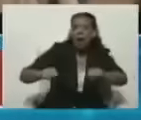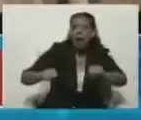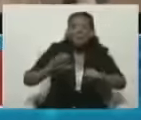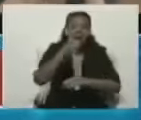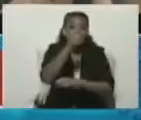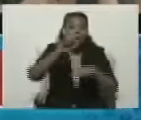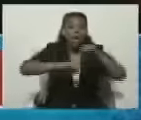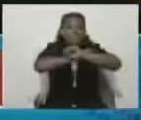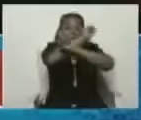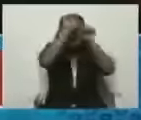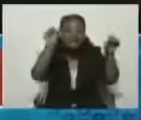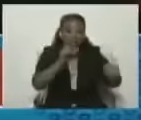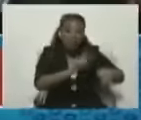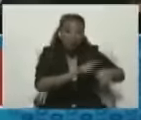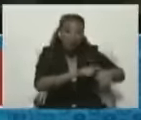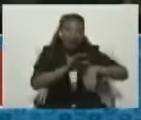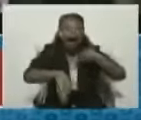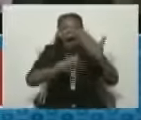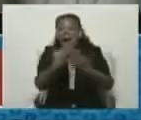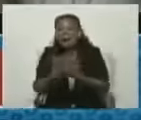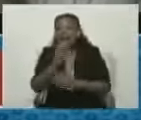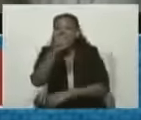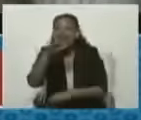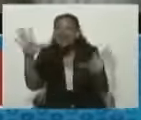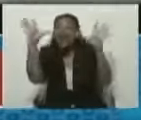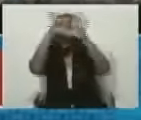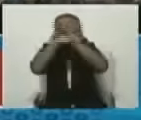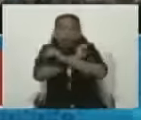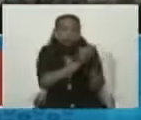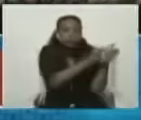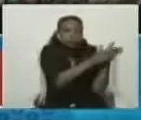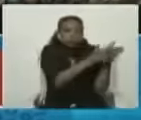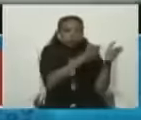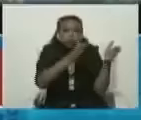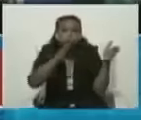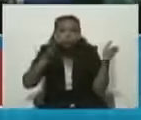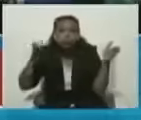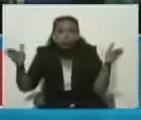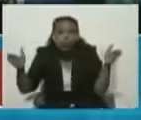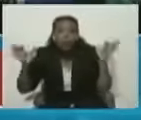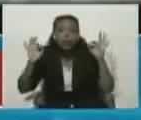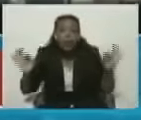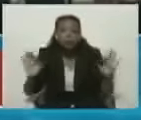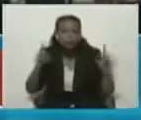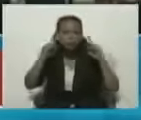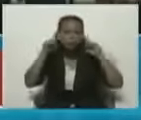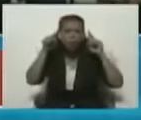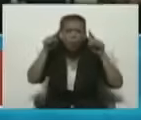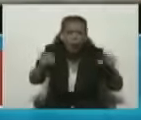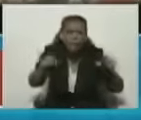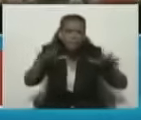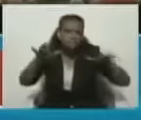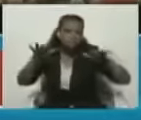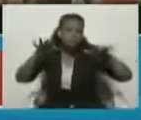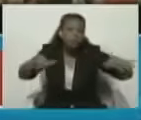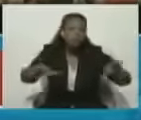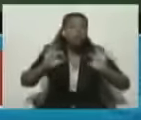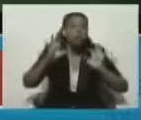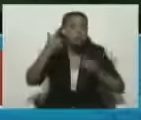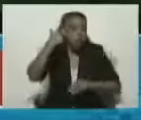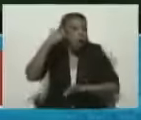10 de la mañana hasta las 10 de la noche vamos a concentrar, me atrevo a